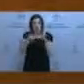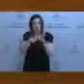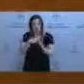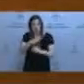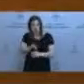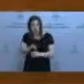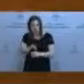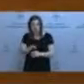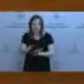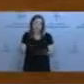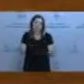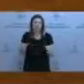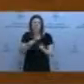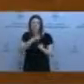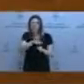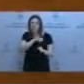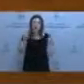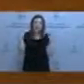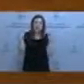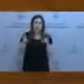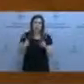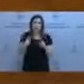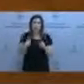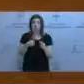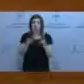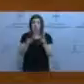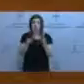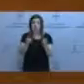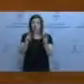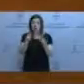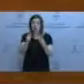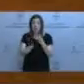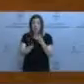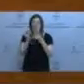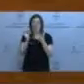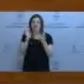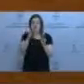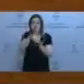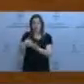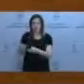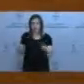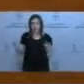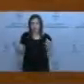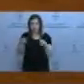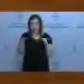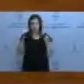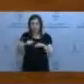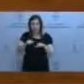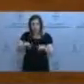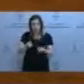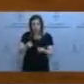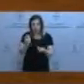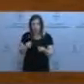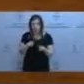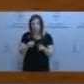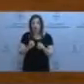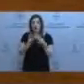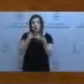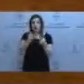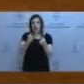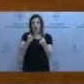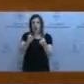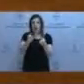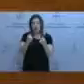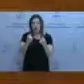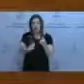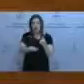los peores de España, tanto en número de alumnos como en centros conveniados. Hablaba usted de reforzar la formación profesional. En España crecen